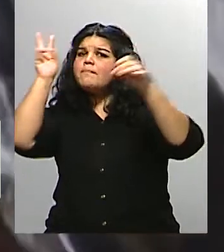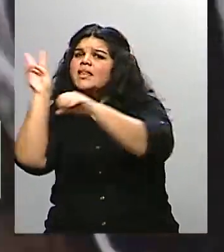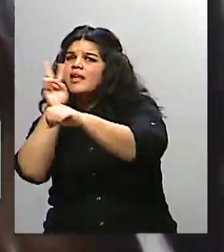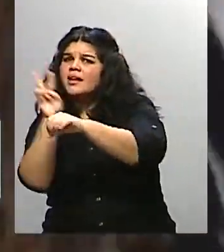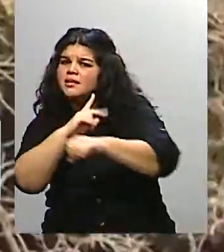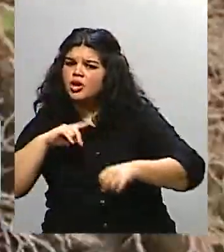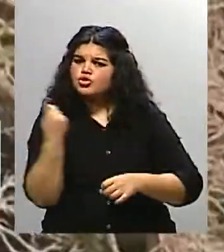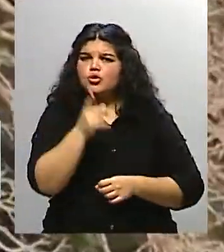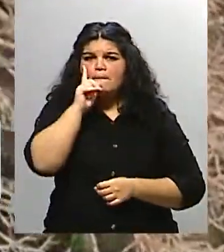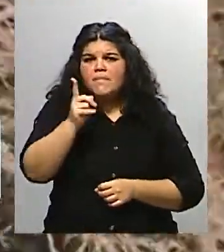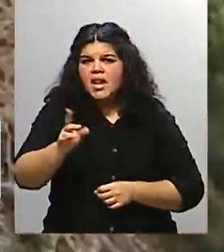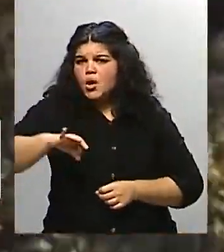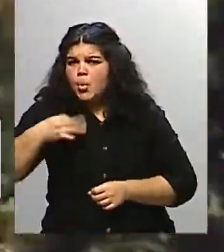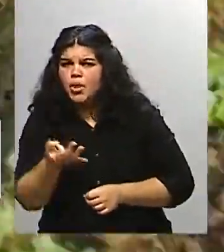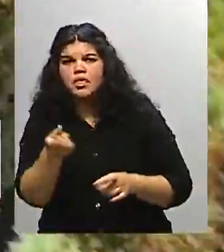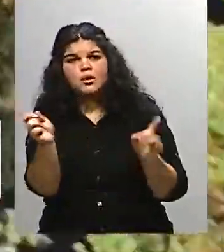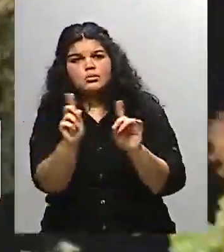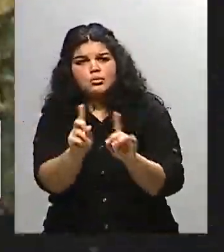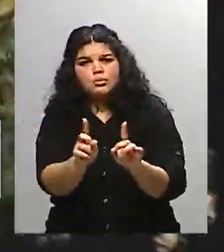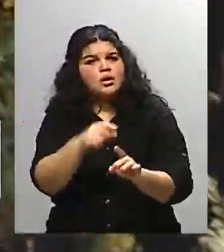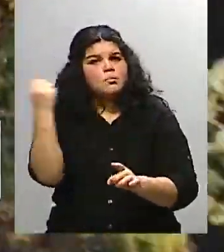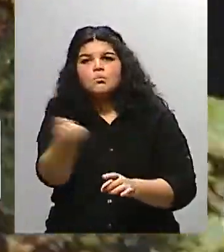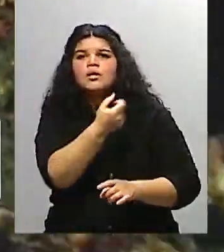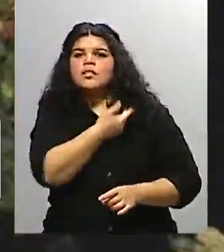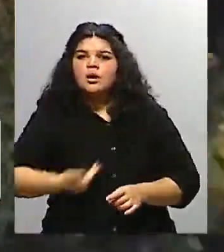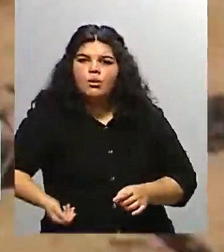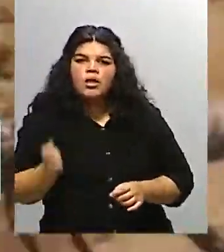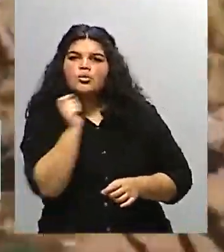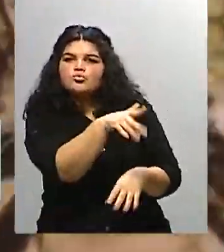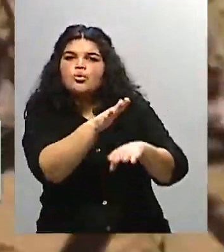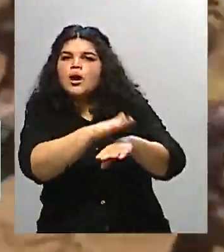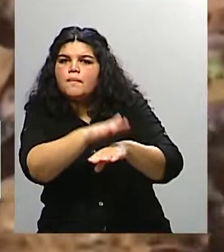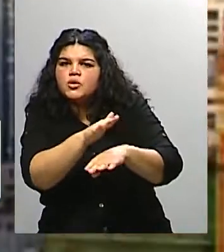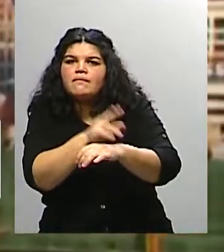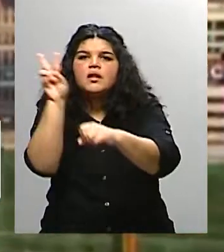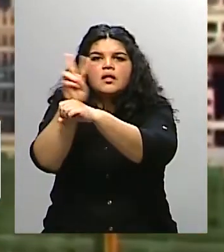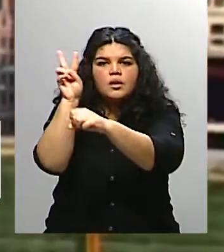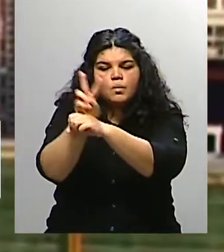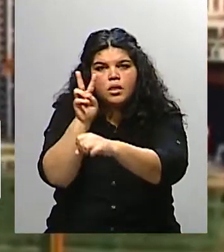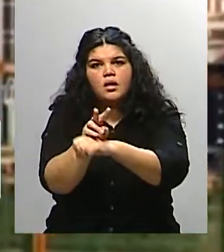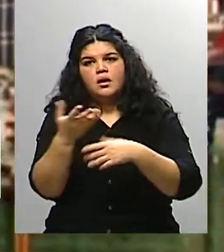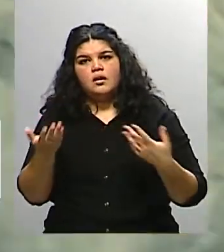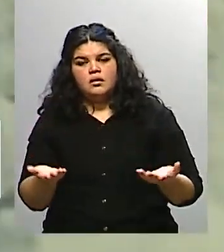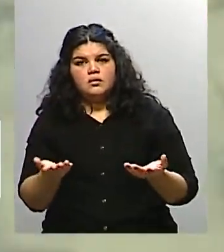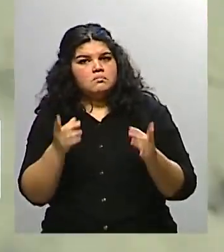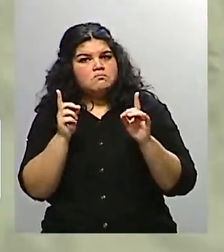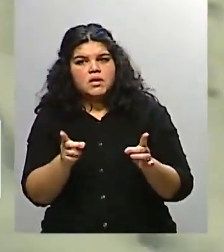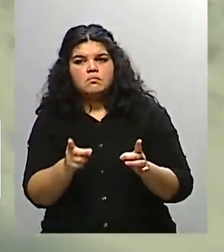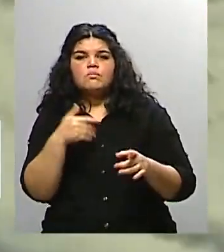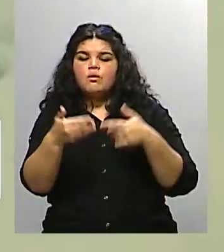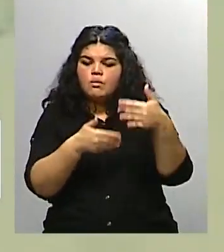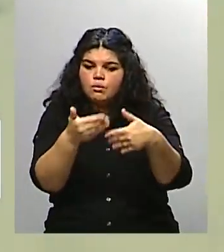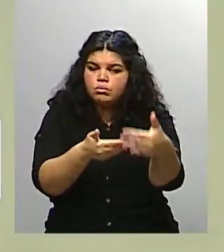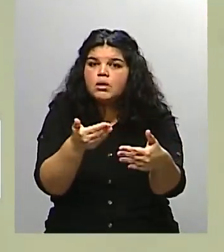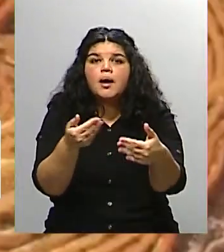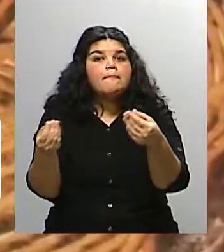mismas instancias de control de esos procesos sean los que se pronuncien respecto a